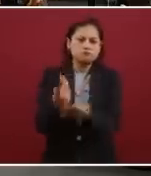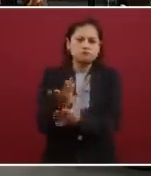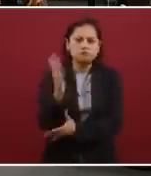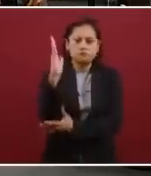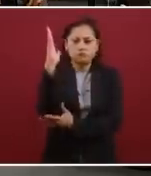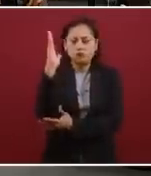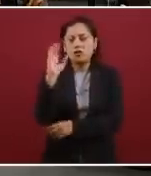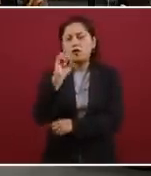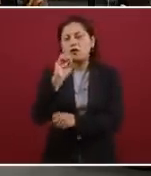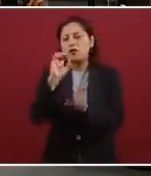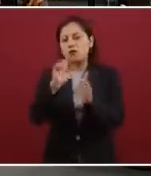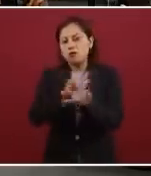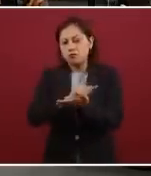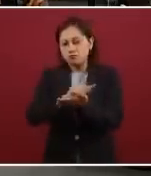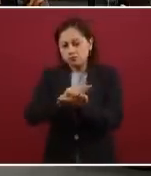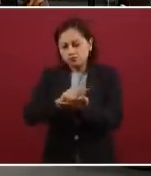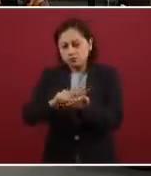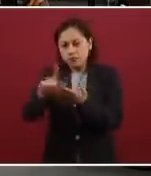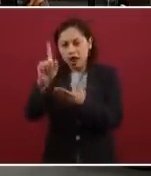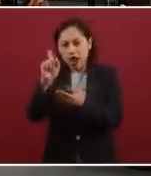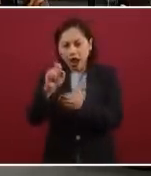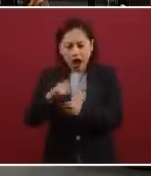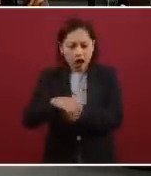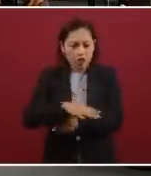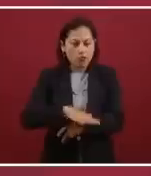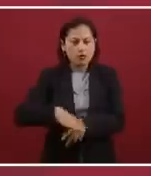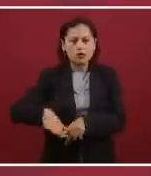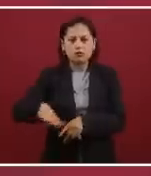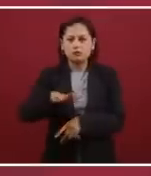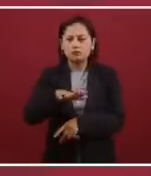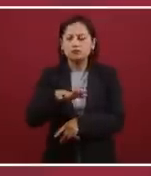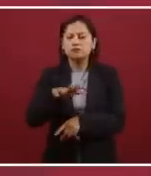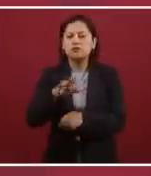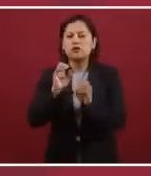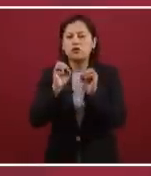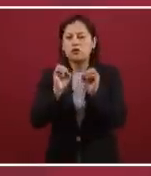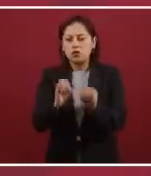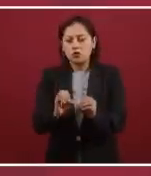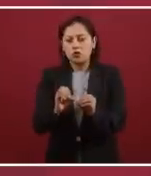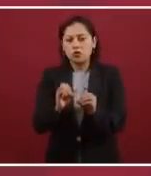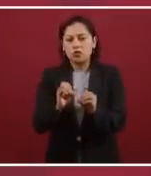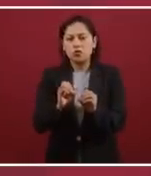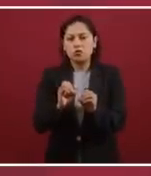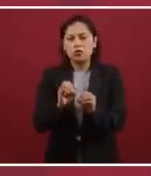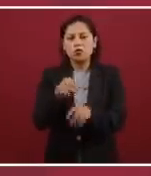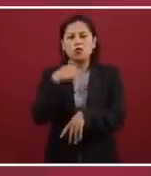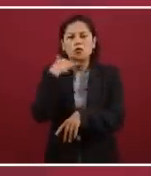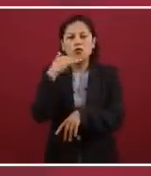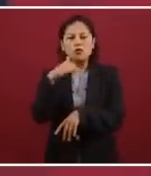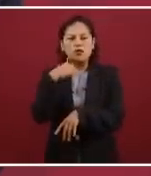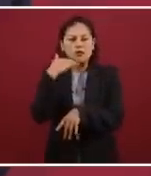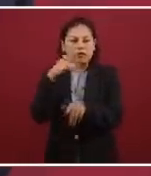el agua, para evitar que se siga contaminando